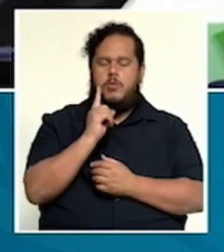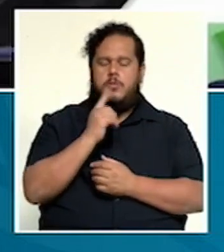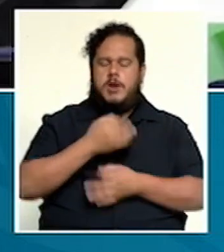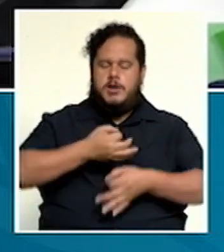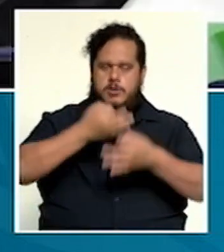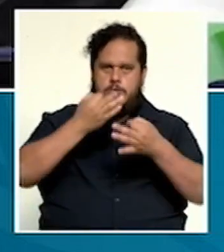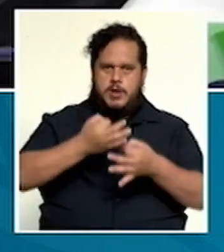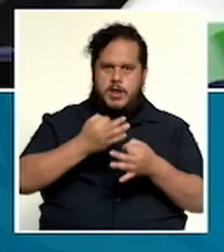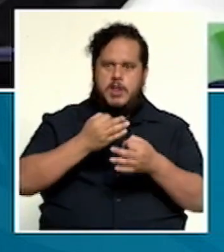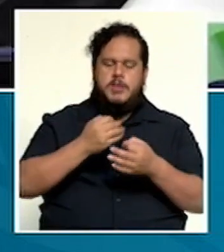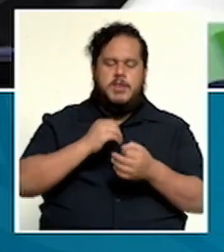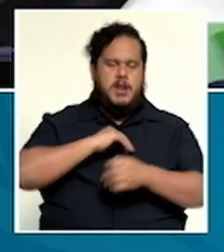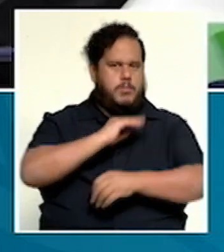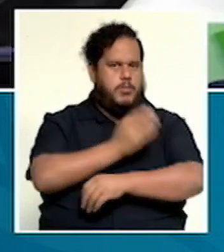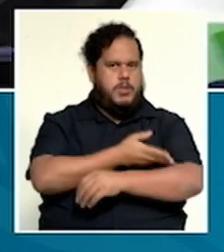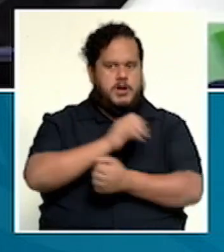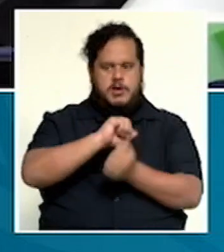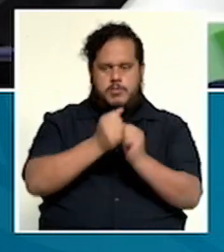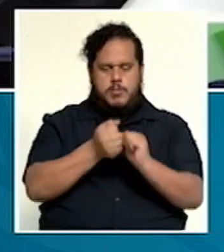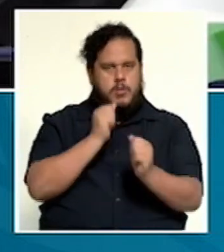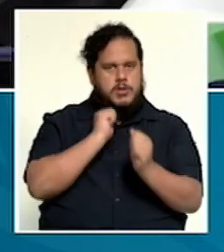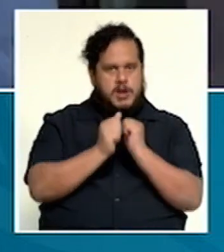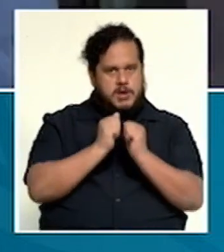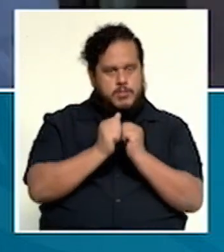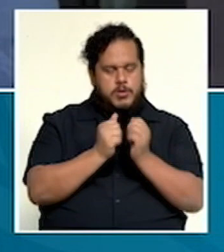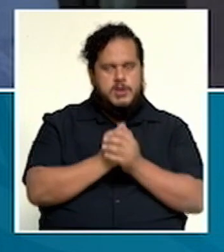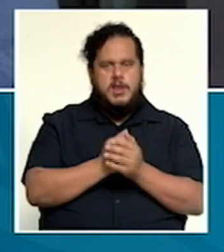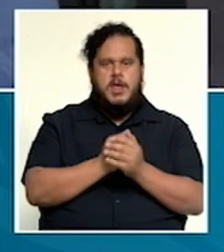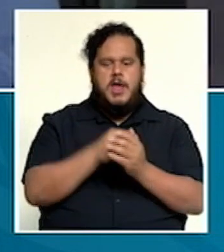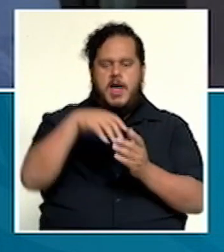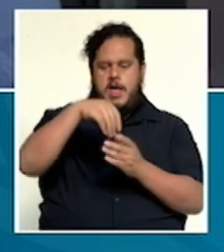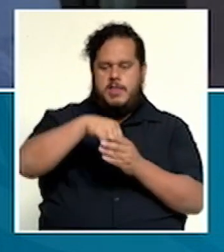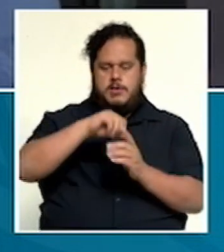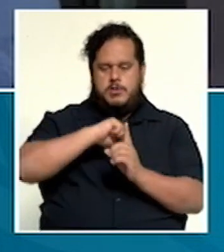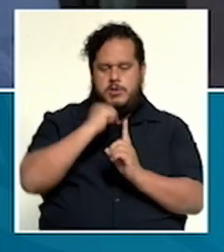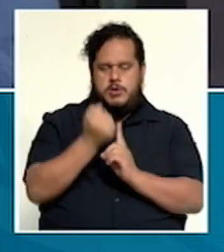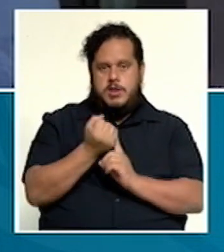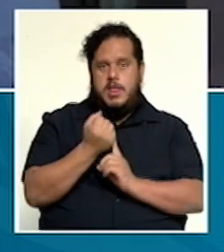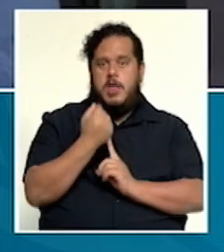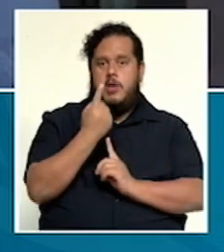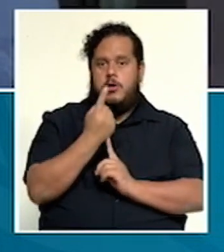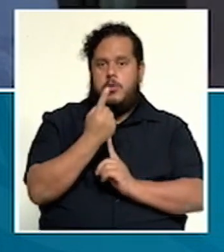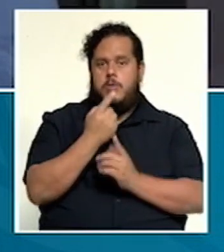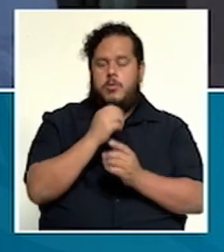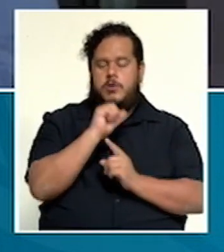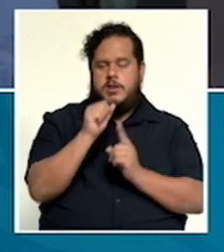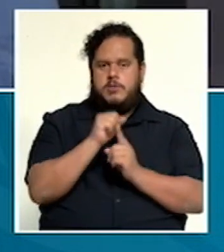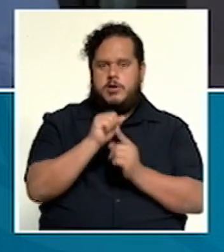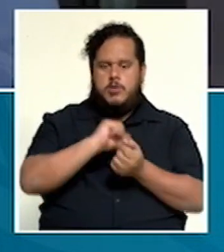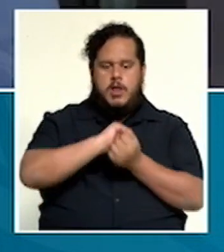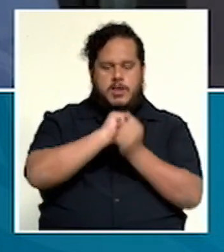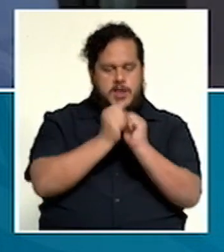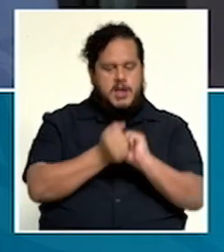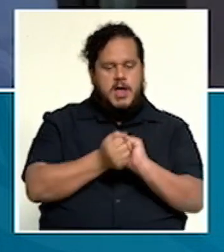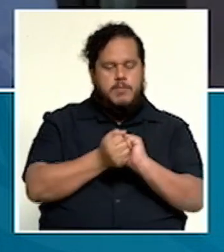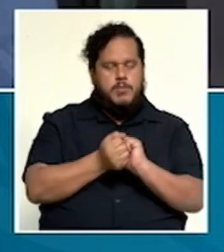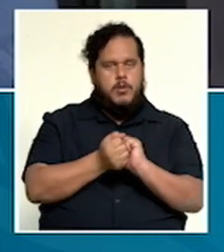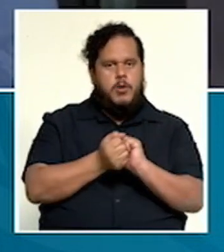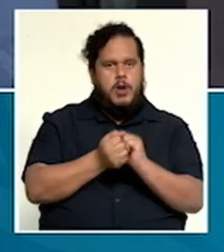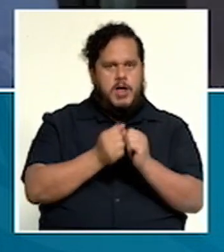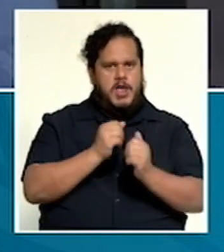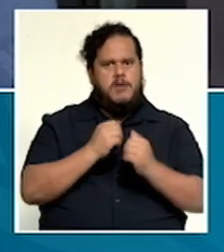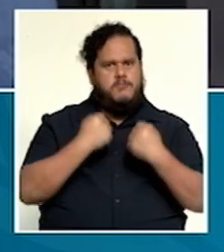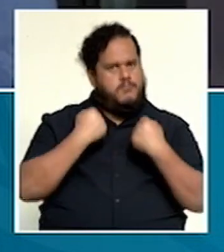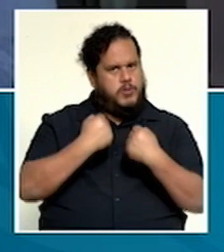del poder transformador del deporte en la sociedad como un agente de cambio poderoso. Eso lo